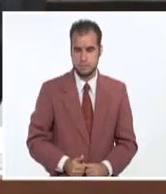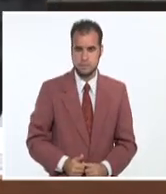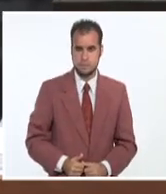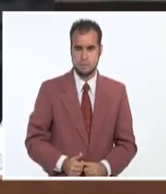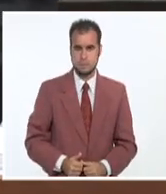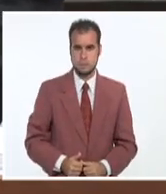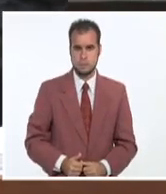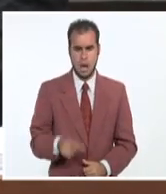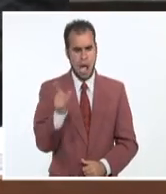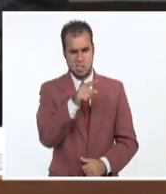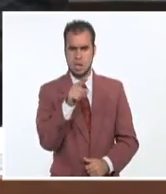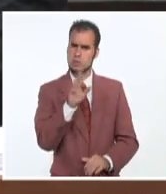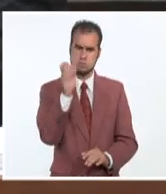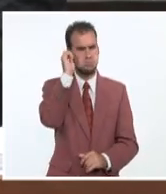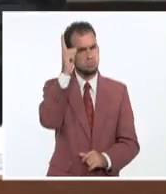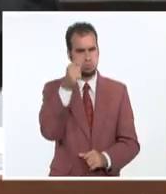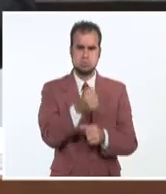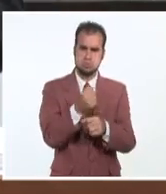experiencia,